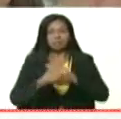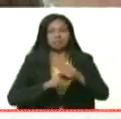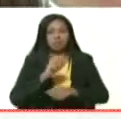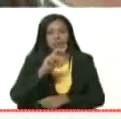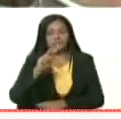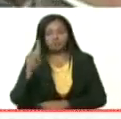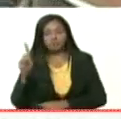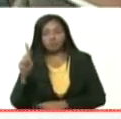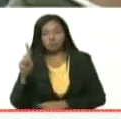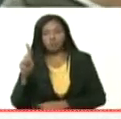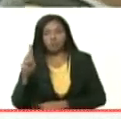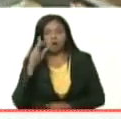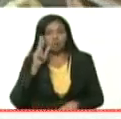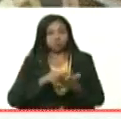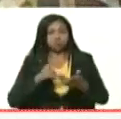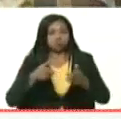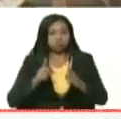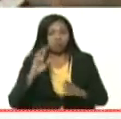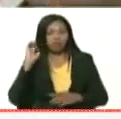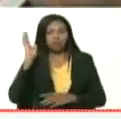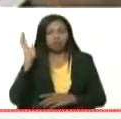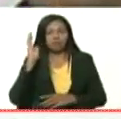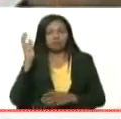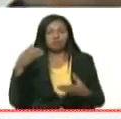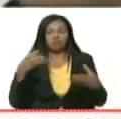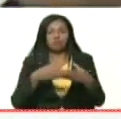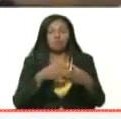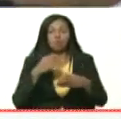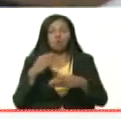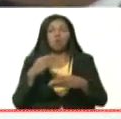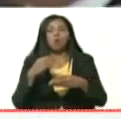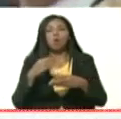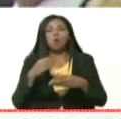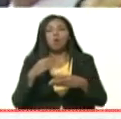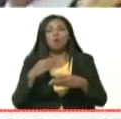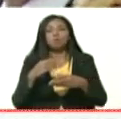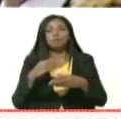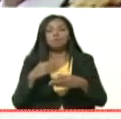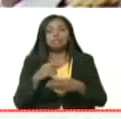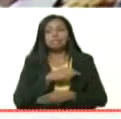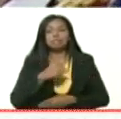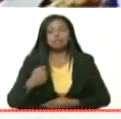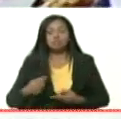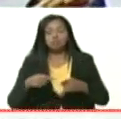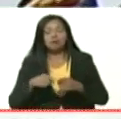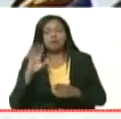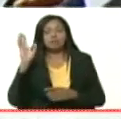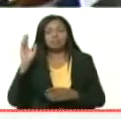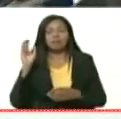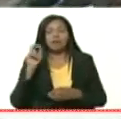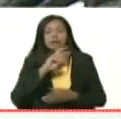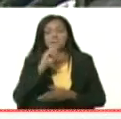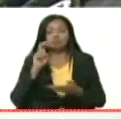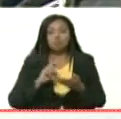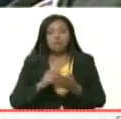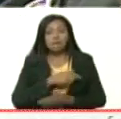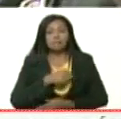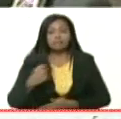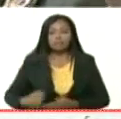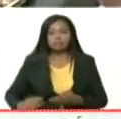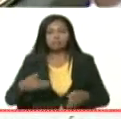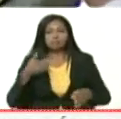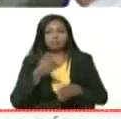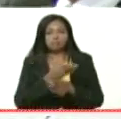XXI, aprobado en el Congreso del Partido Comunista Chino y en la Asamblea Nacional China, de ir a